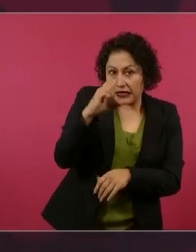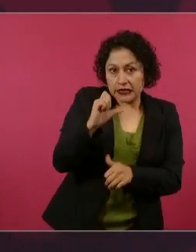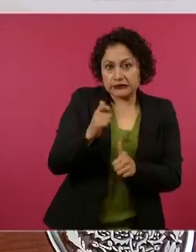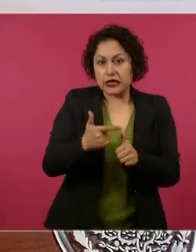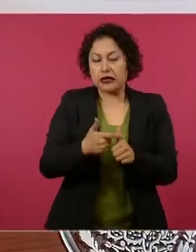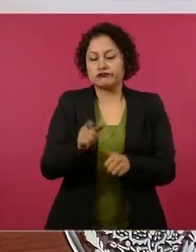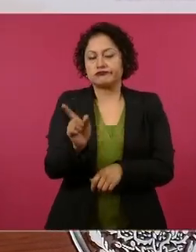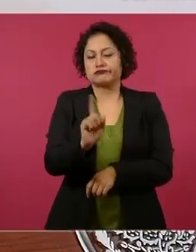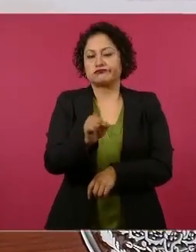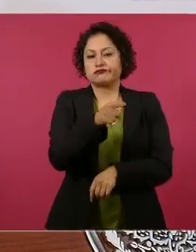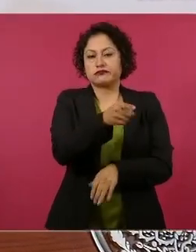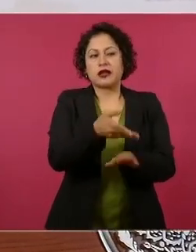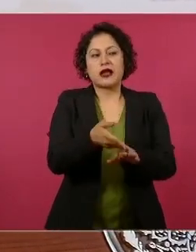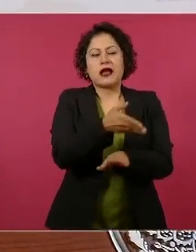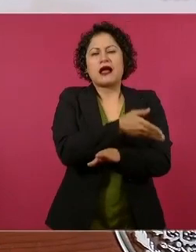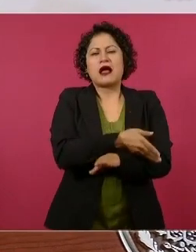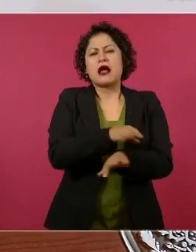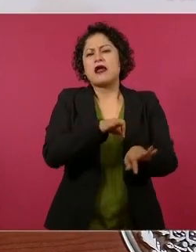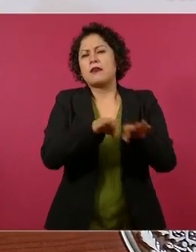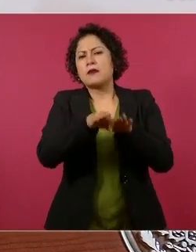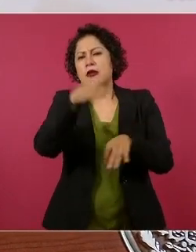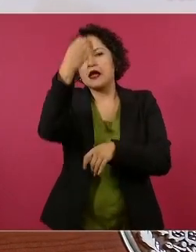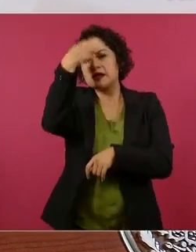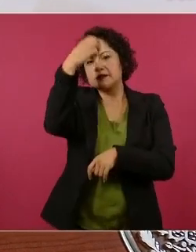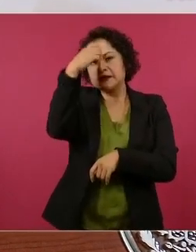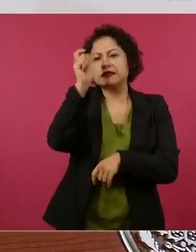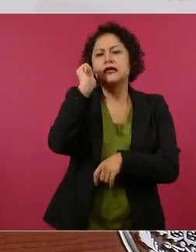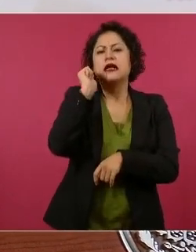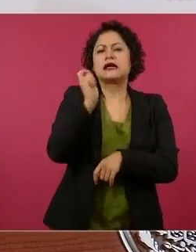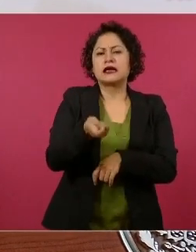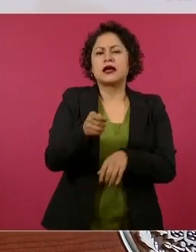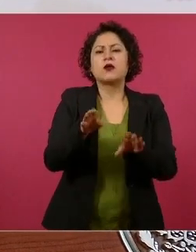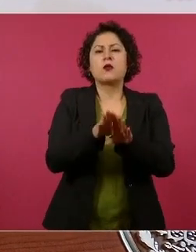trabajado en casas de bolsa, que es distinto.